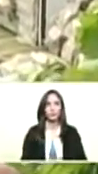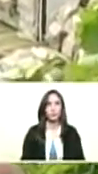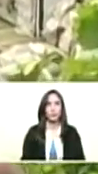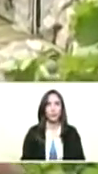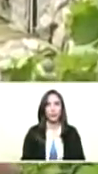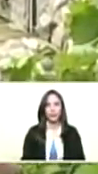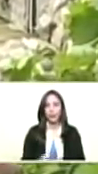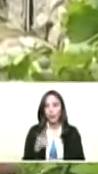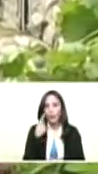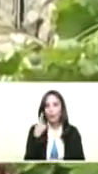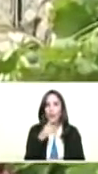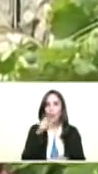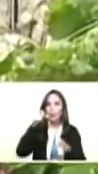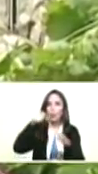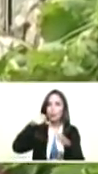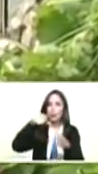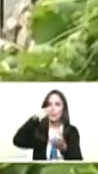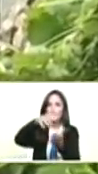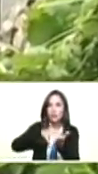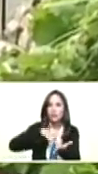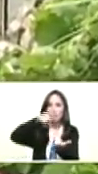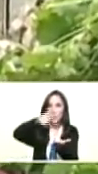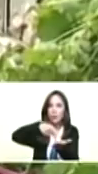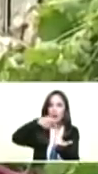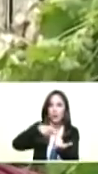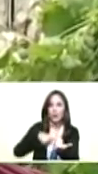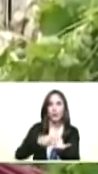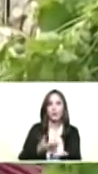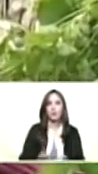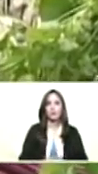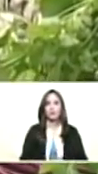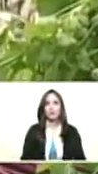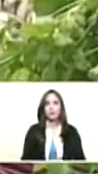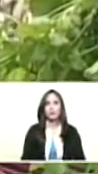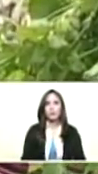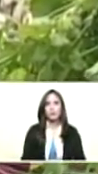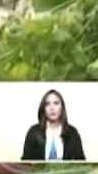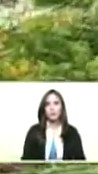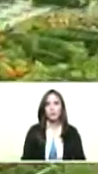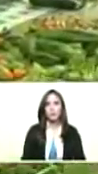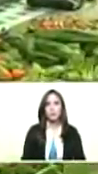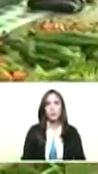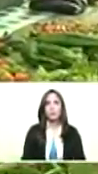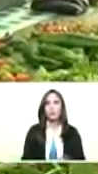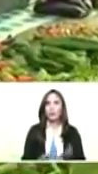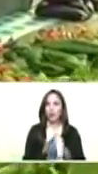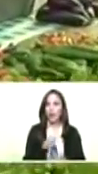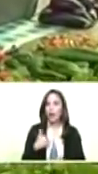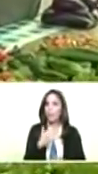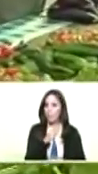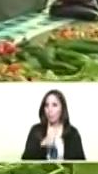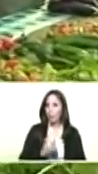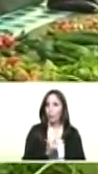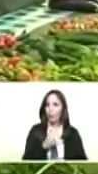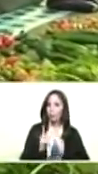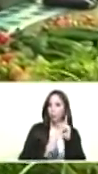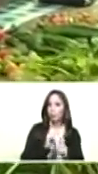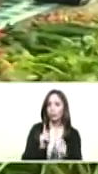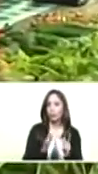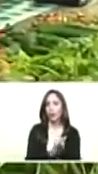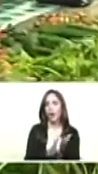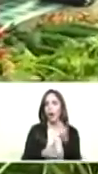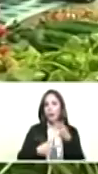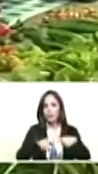semilla artesanal que ya le estamos validando en la Comisión Nacional de Semillas nos va a permitir autosoberanía. Fíjense, semilla de